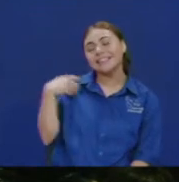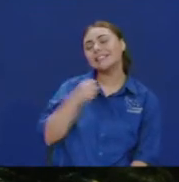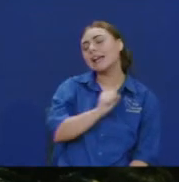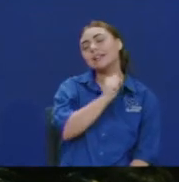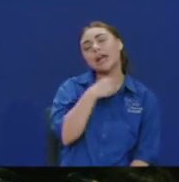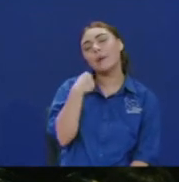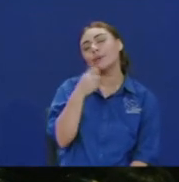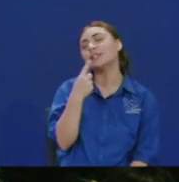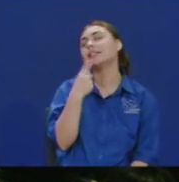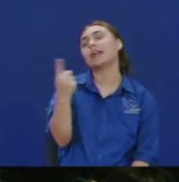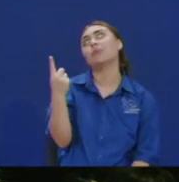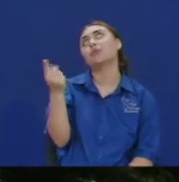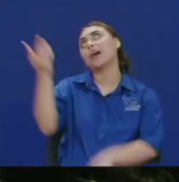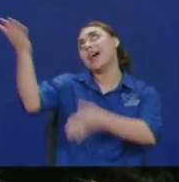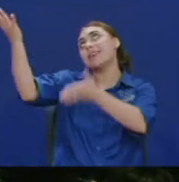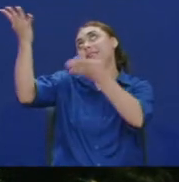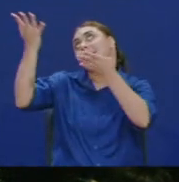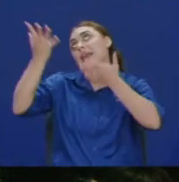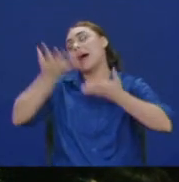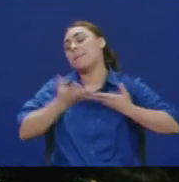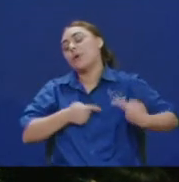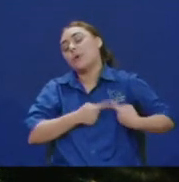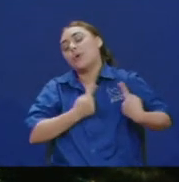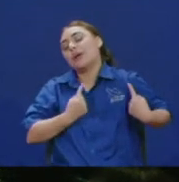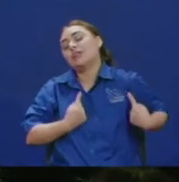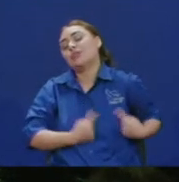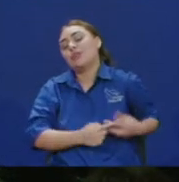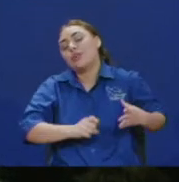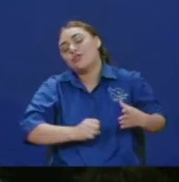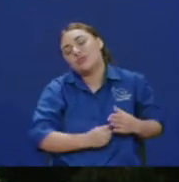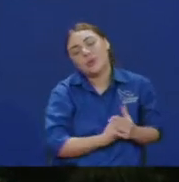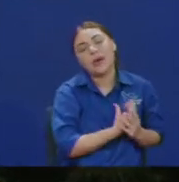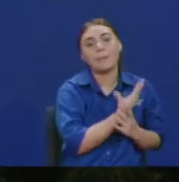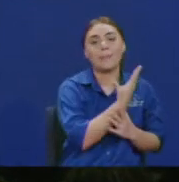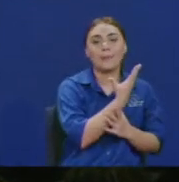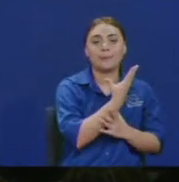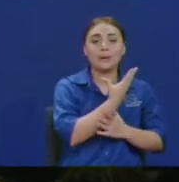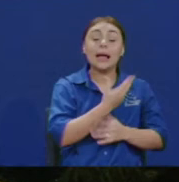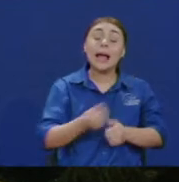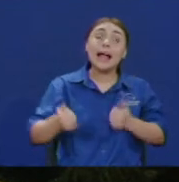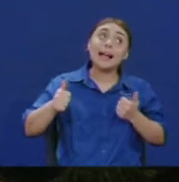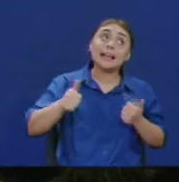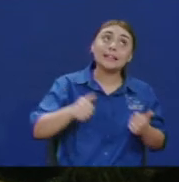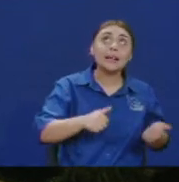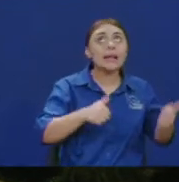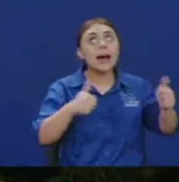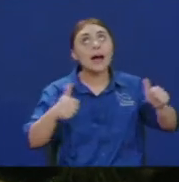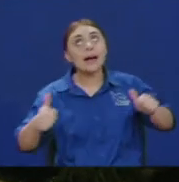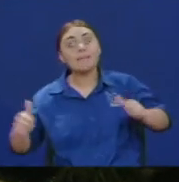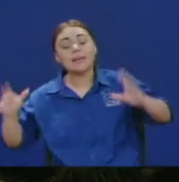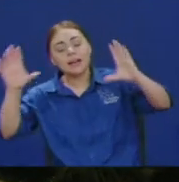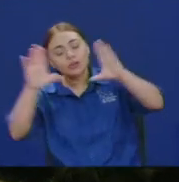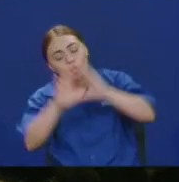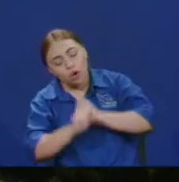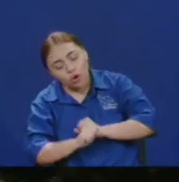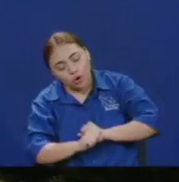Dame un nuevo corazón que te alabe noche y día.